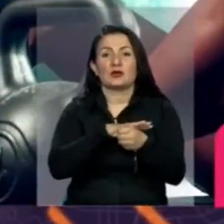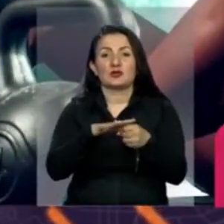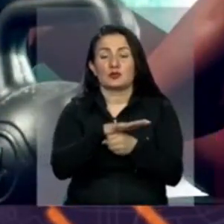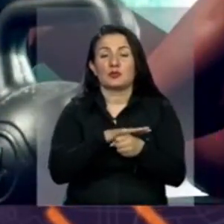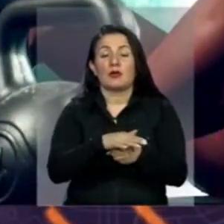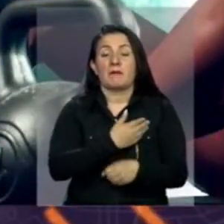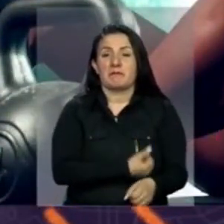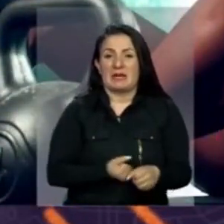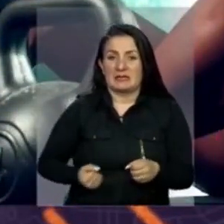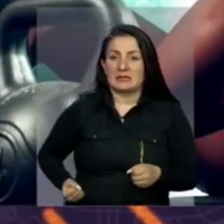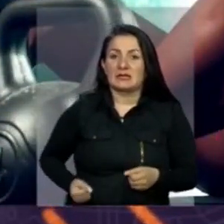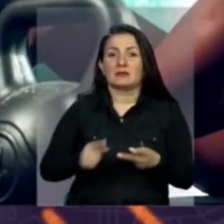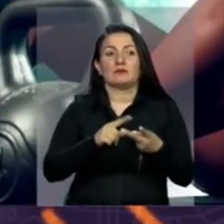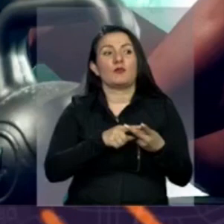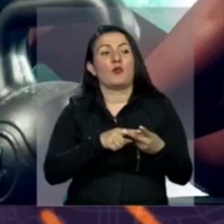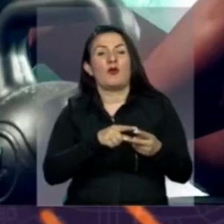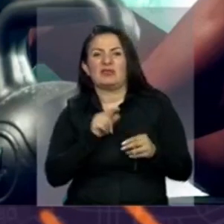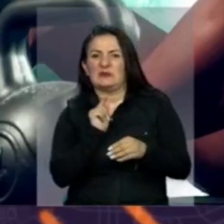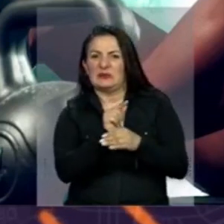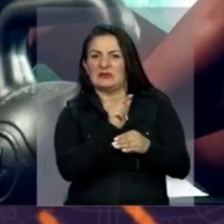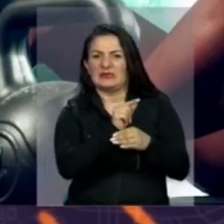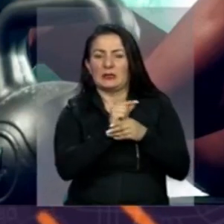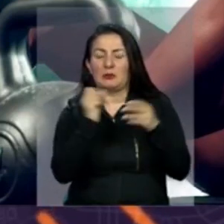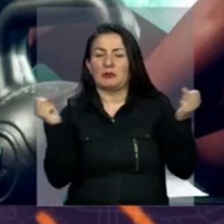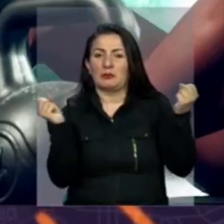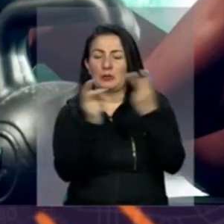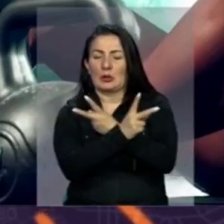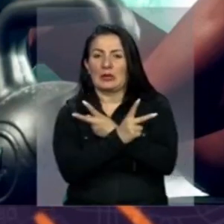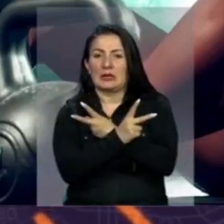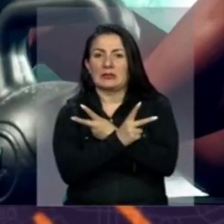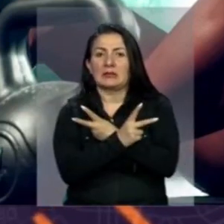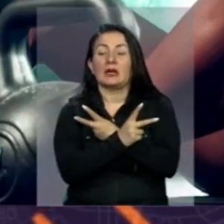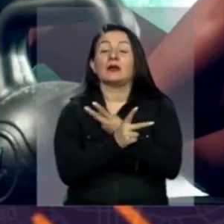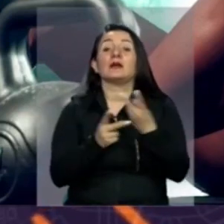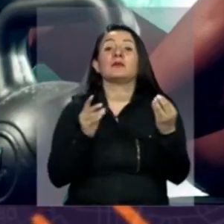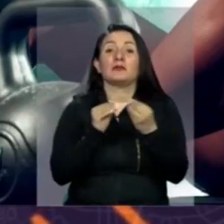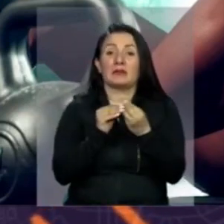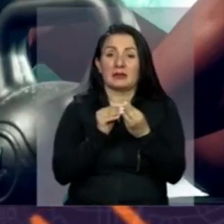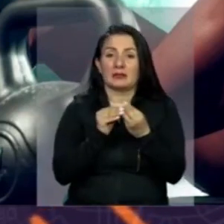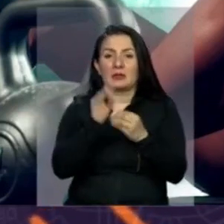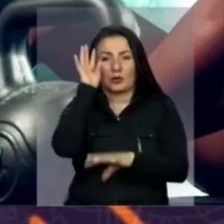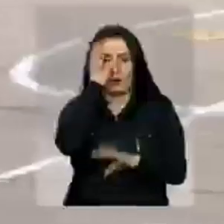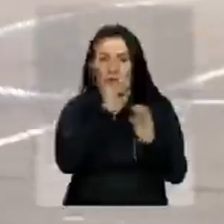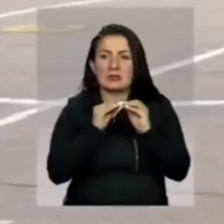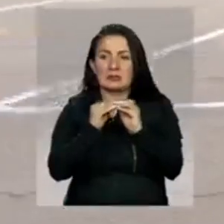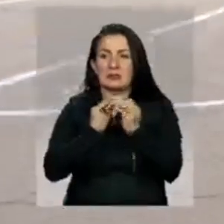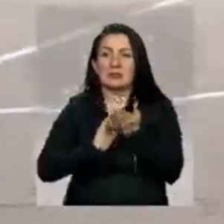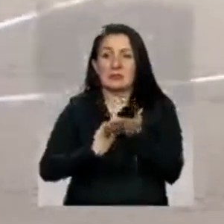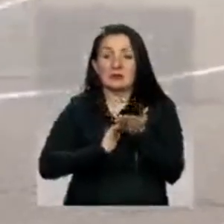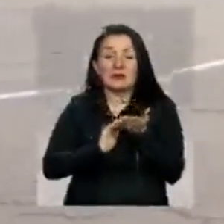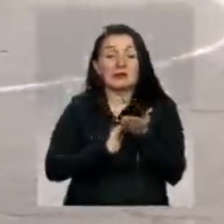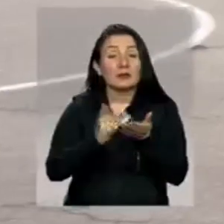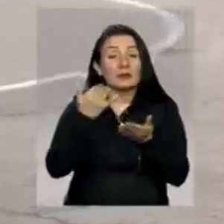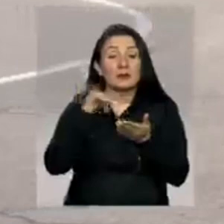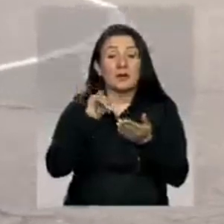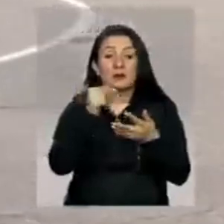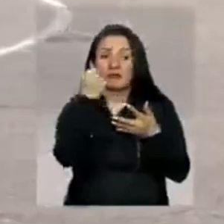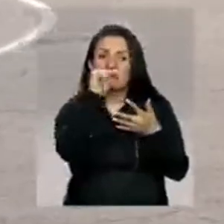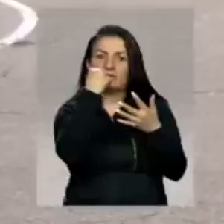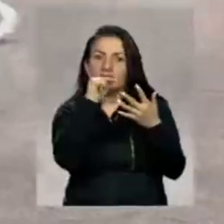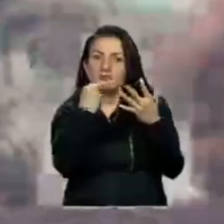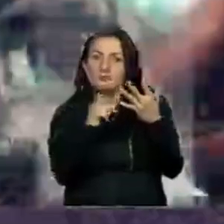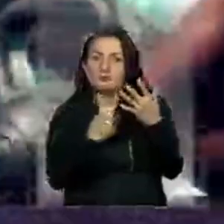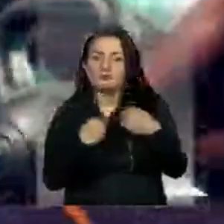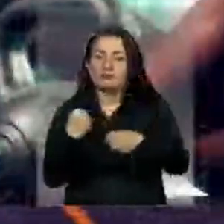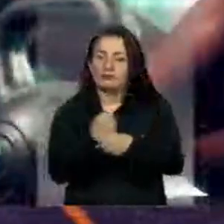el machismo, la estigmatización, la violencia basada en el género y la conciliación. A partir de estos ítems se perfiló